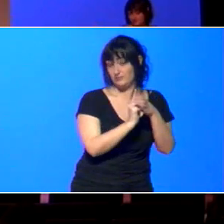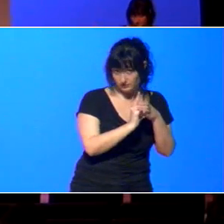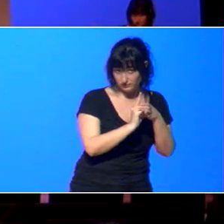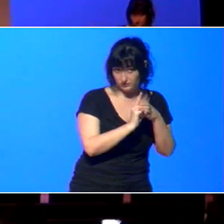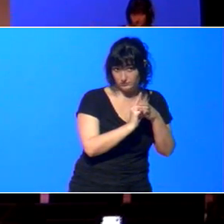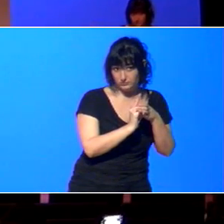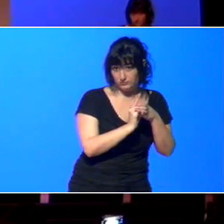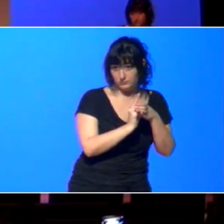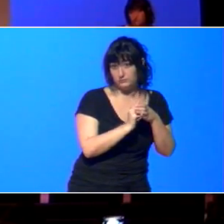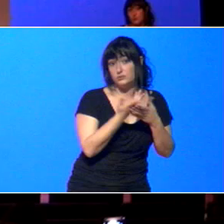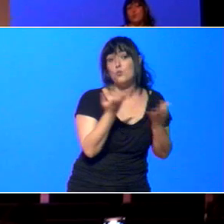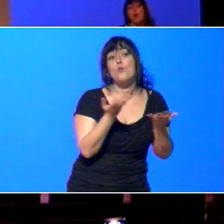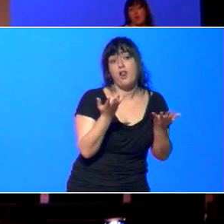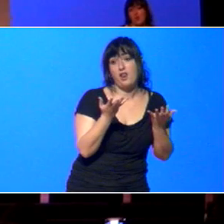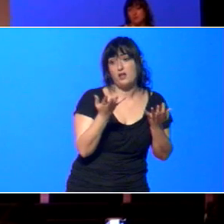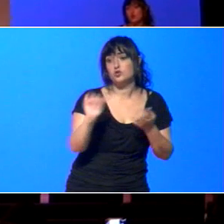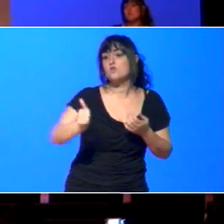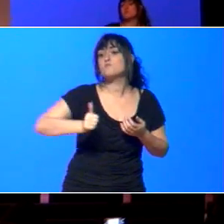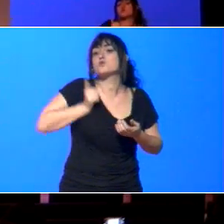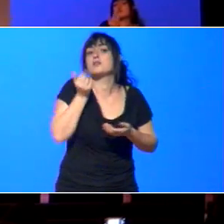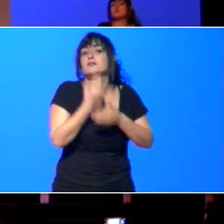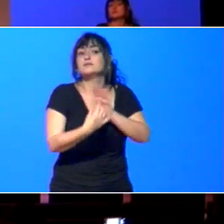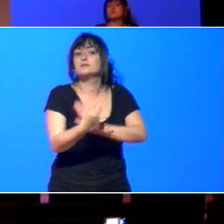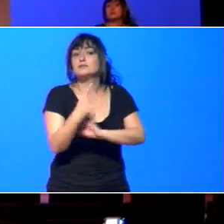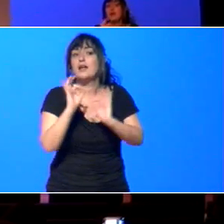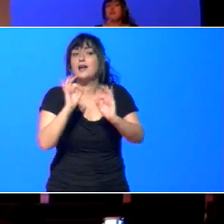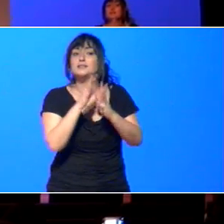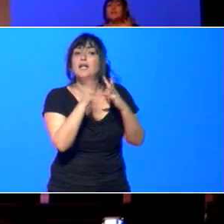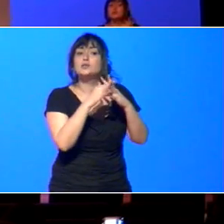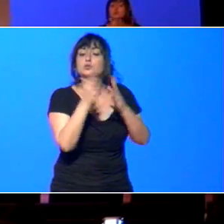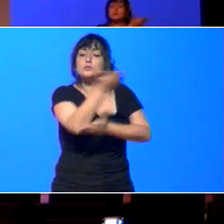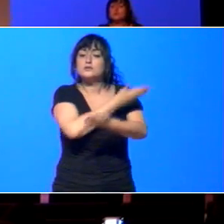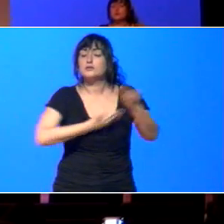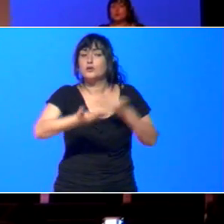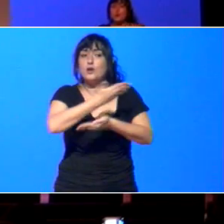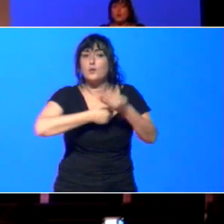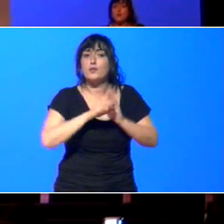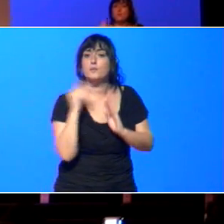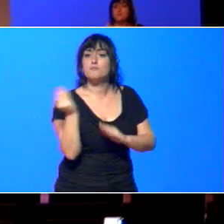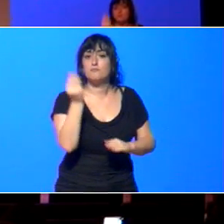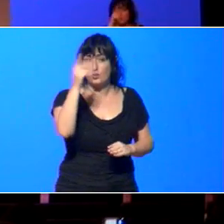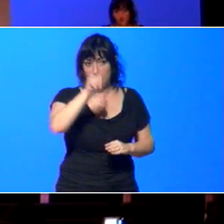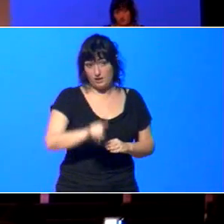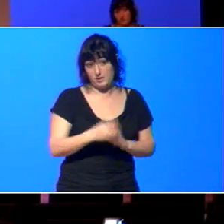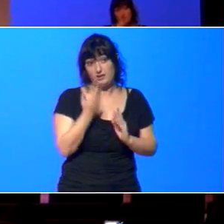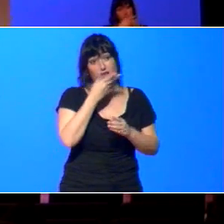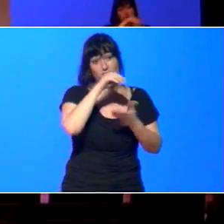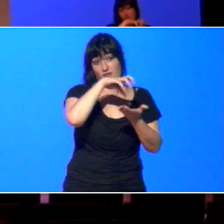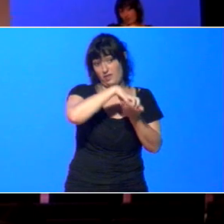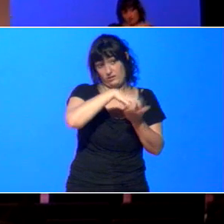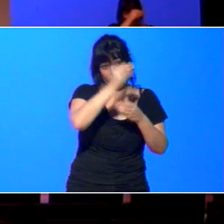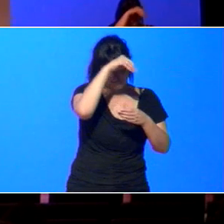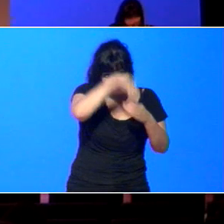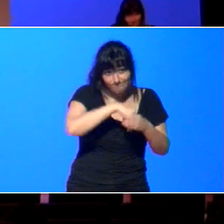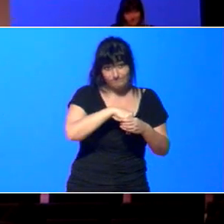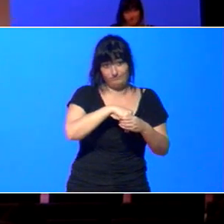crear oportunidades para reforzar las estructuras de colaboración al interior de los centros, lo acaban de señalar, de